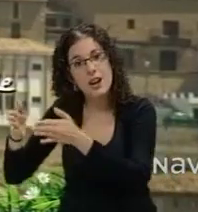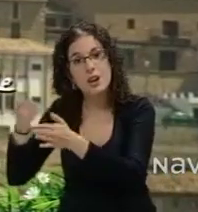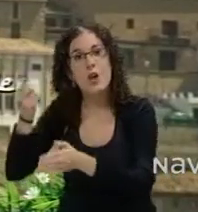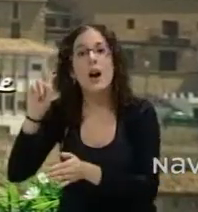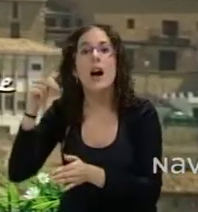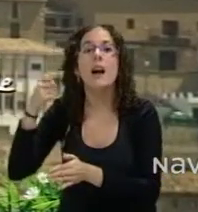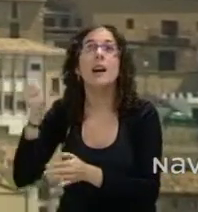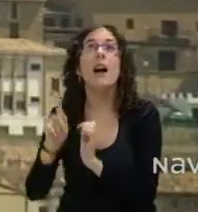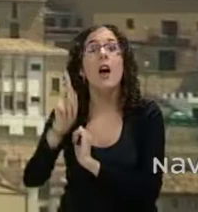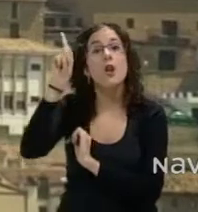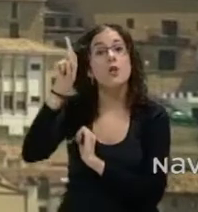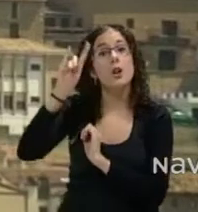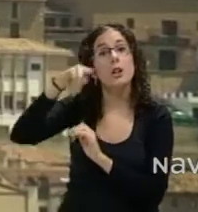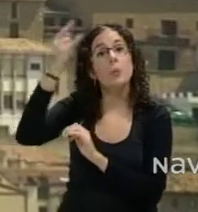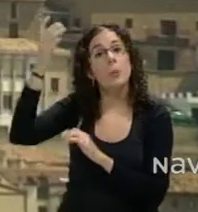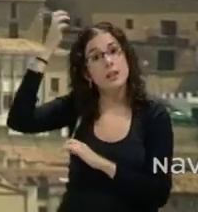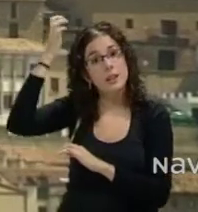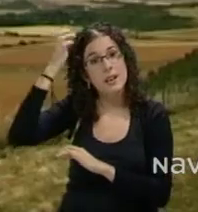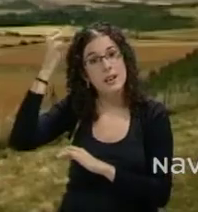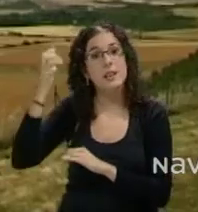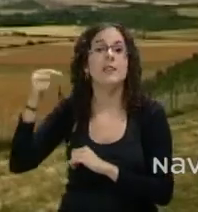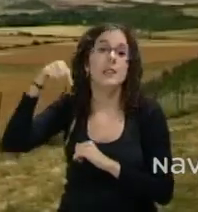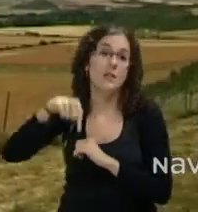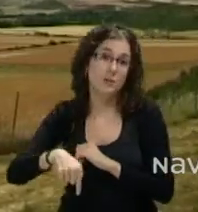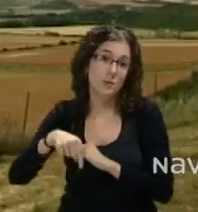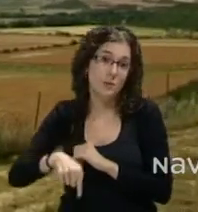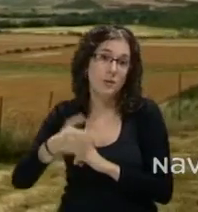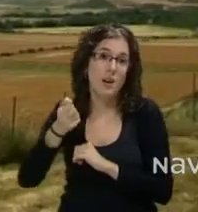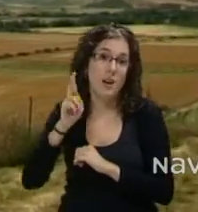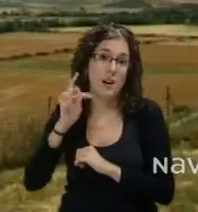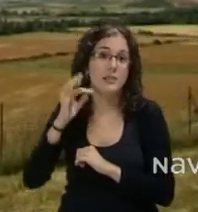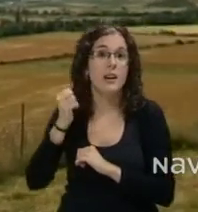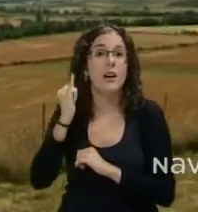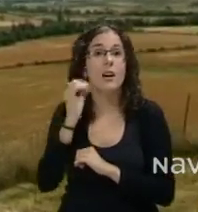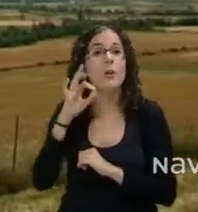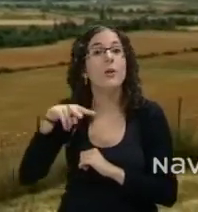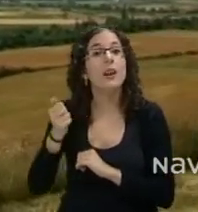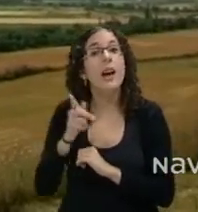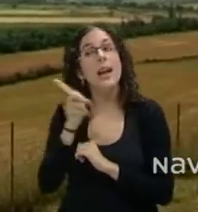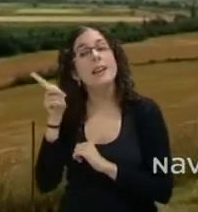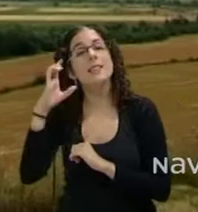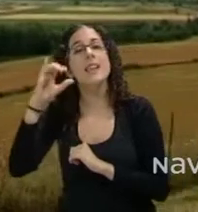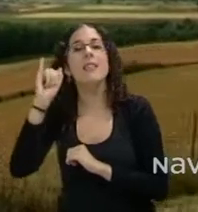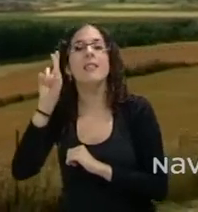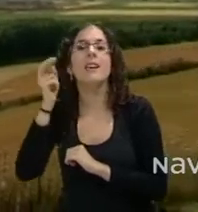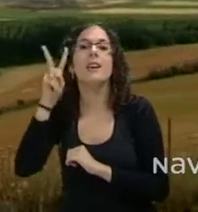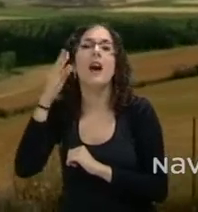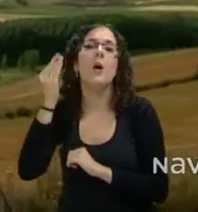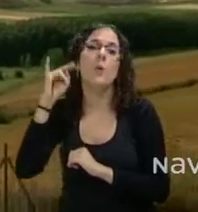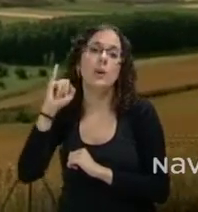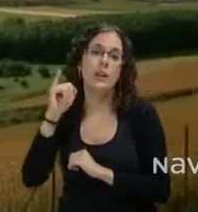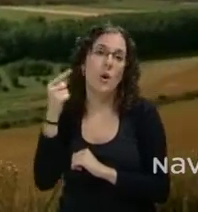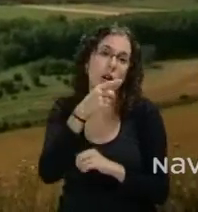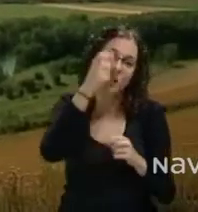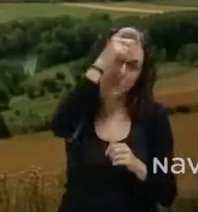al norte, Larraga al sur, al este con Artajona y al oeste con Cirauqui. Mendigorría tiene muchas cosas para resaltar a través